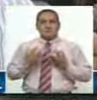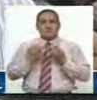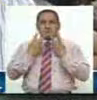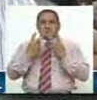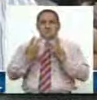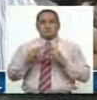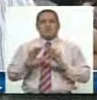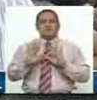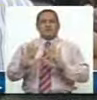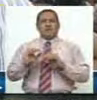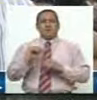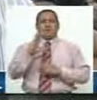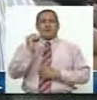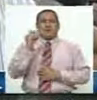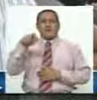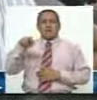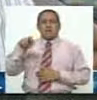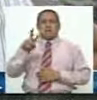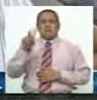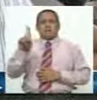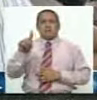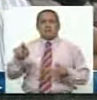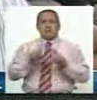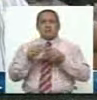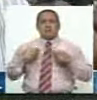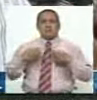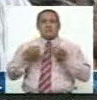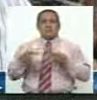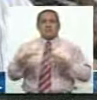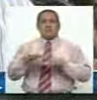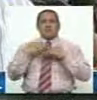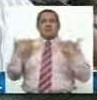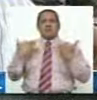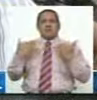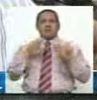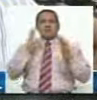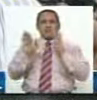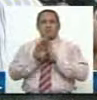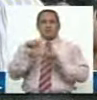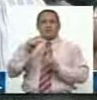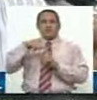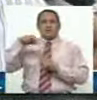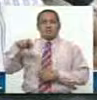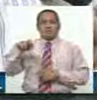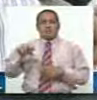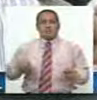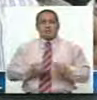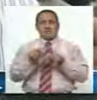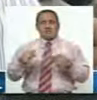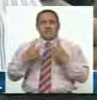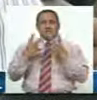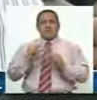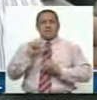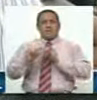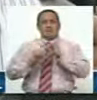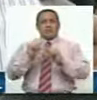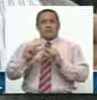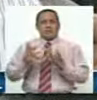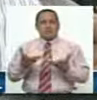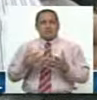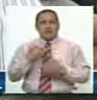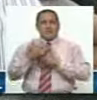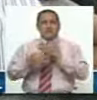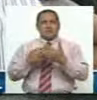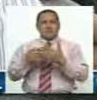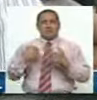todo para la COP21 y hay temas como pérdidas y daños, como ADP, que se ha avanzado muy poco. Y